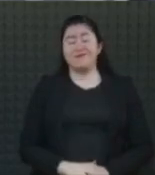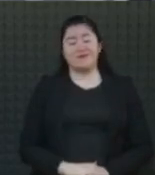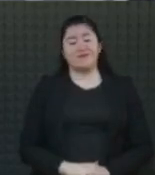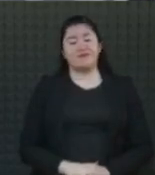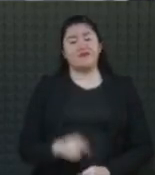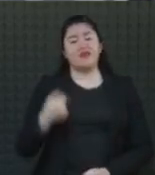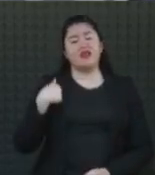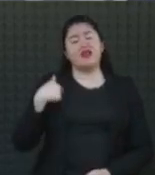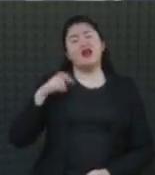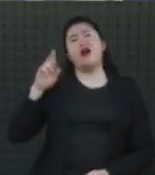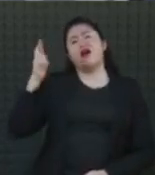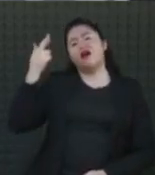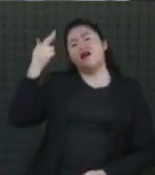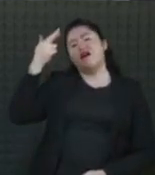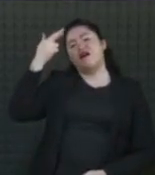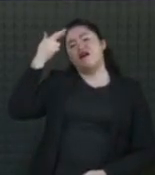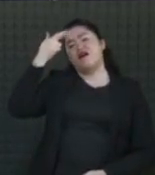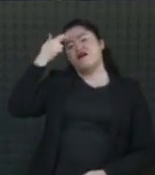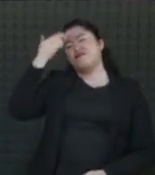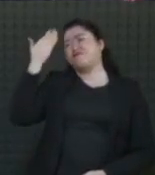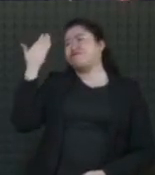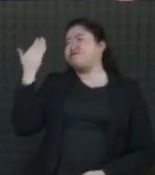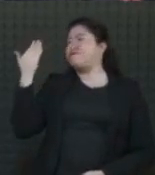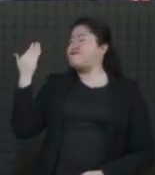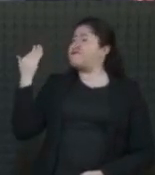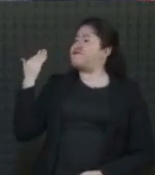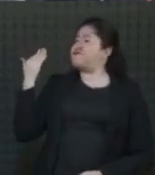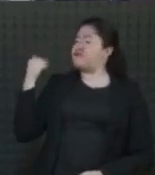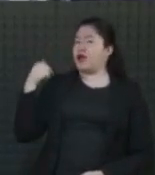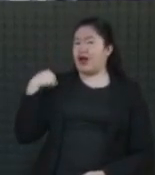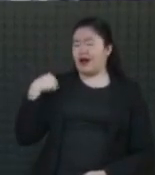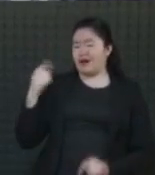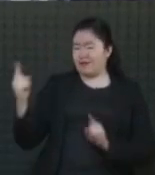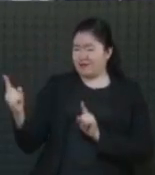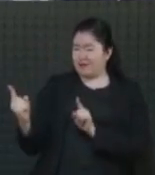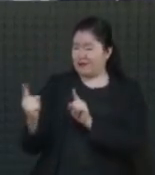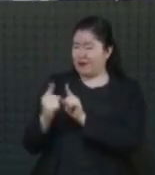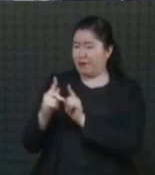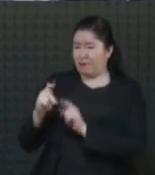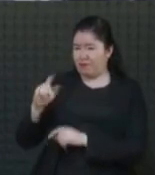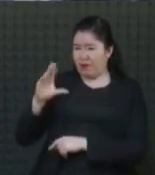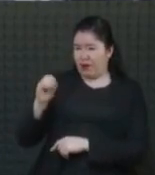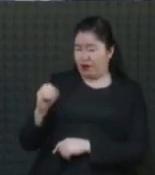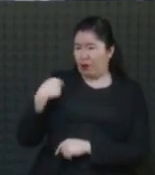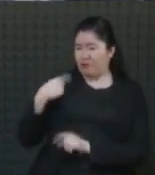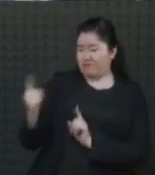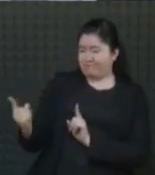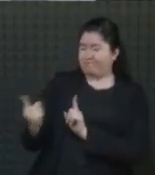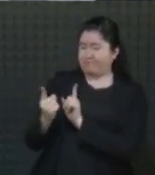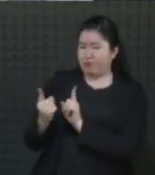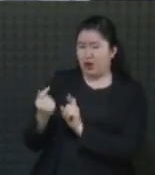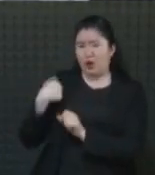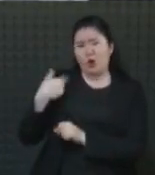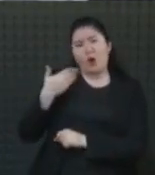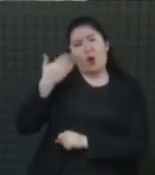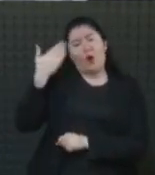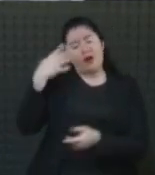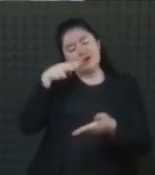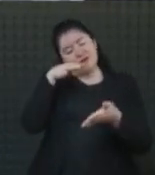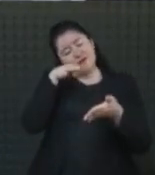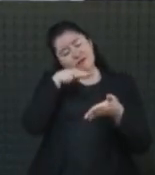Estaba recordando ahora que la primera vez que yo vi a Paco personalmente, porque yo leía a Velasco